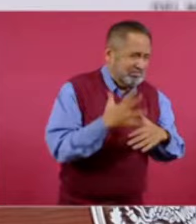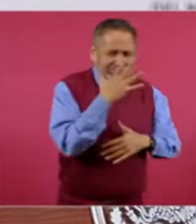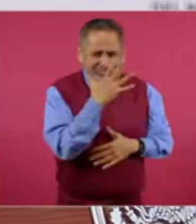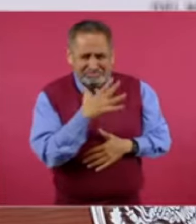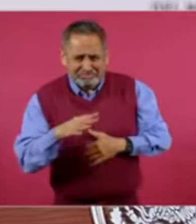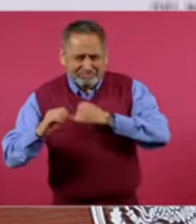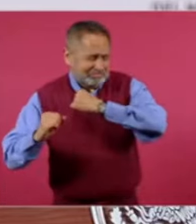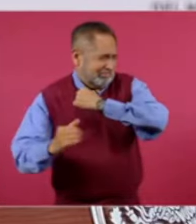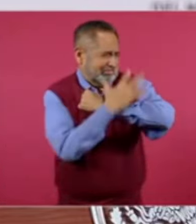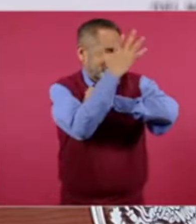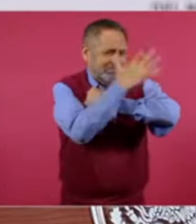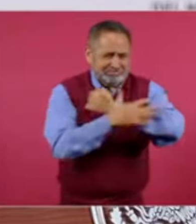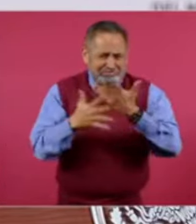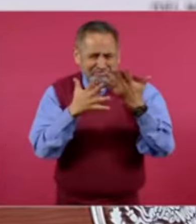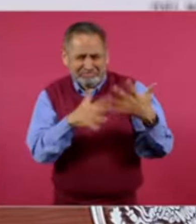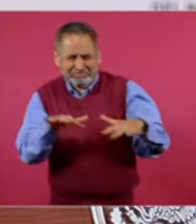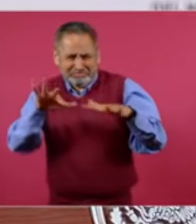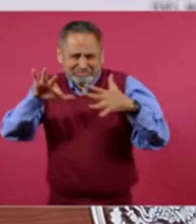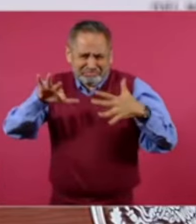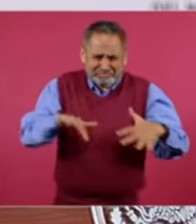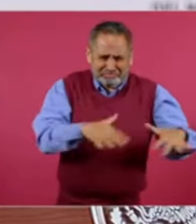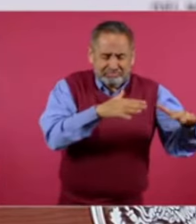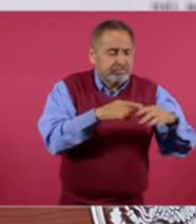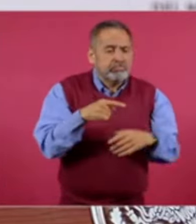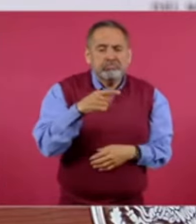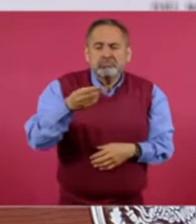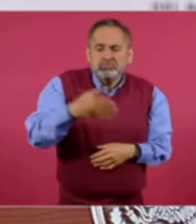altas o el mar esté picado,